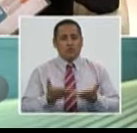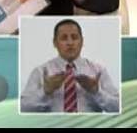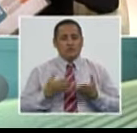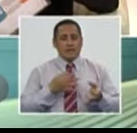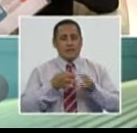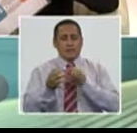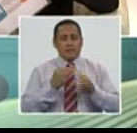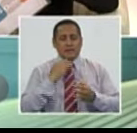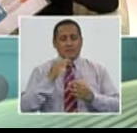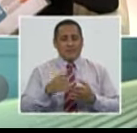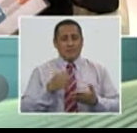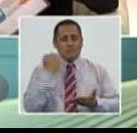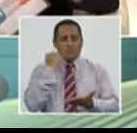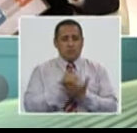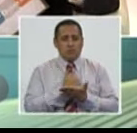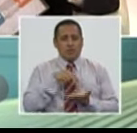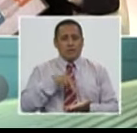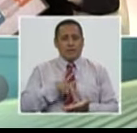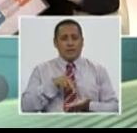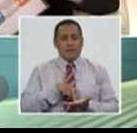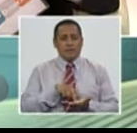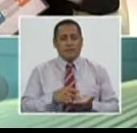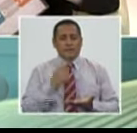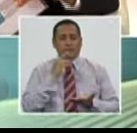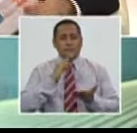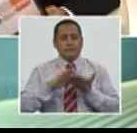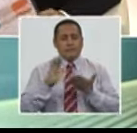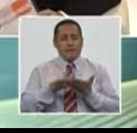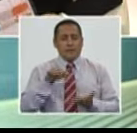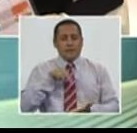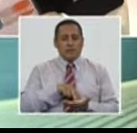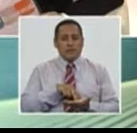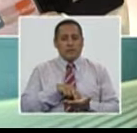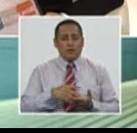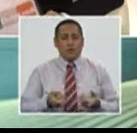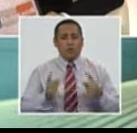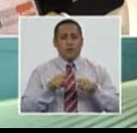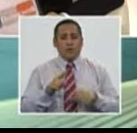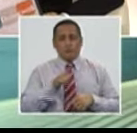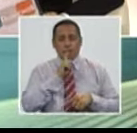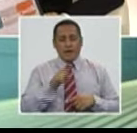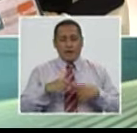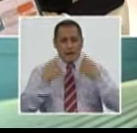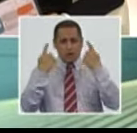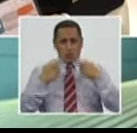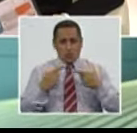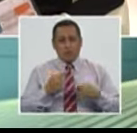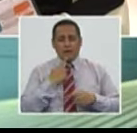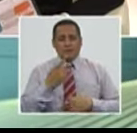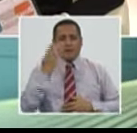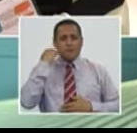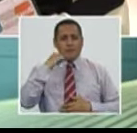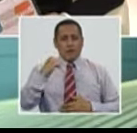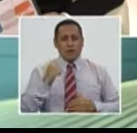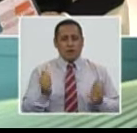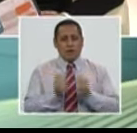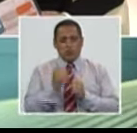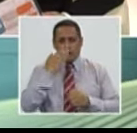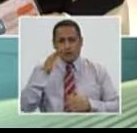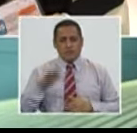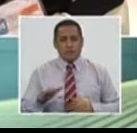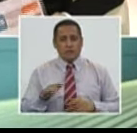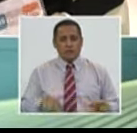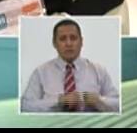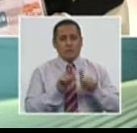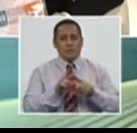Nos dices tiene que ser certificado notarialmente sí es una autorización notarial Cuando el padre está de acuerdo que va a viajar con el menor